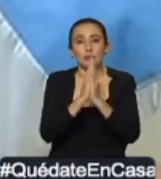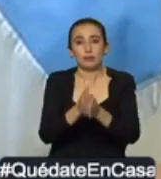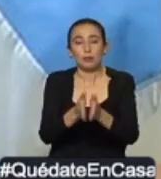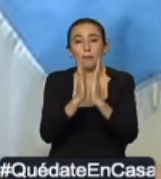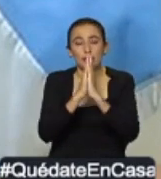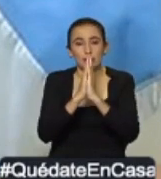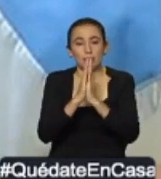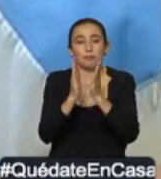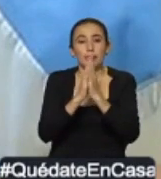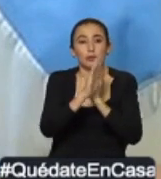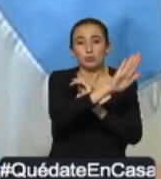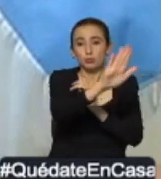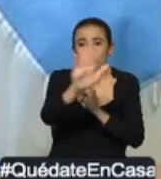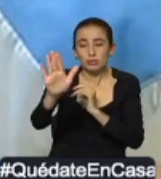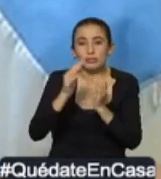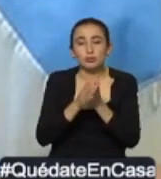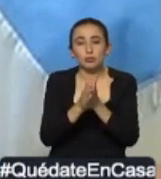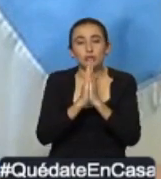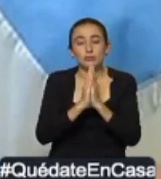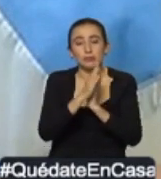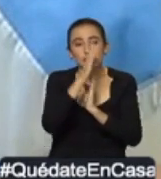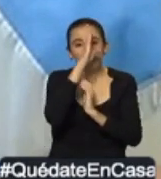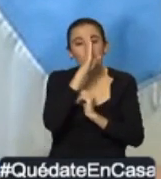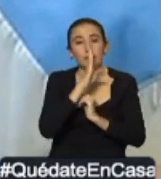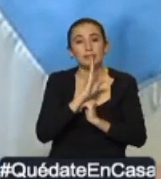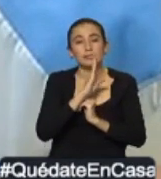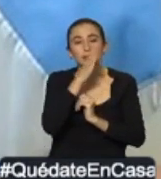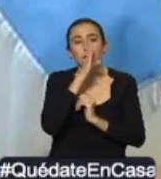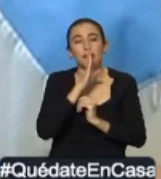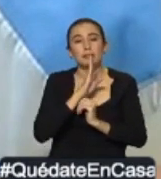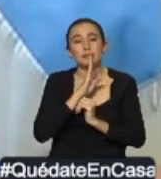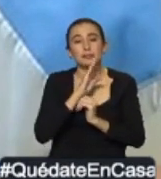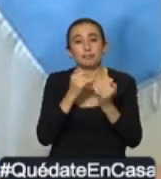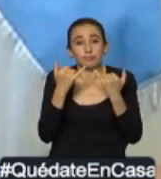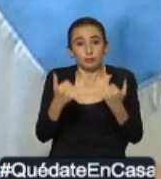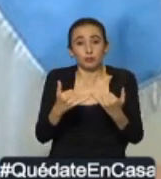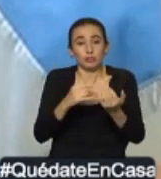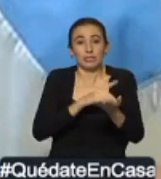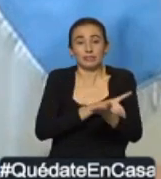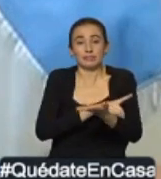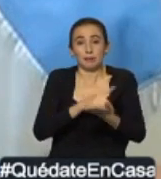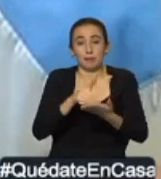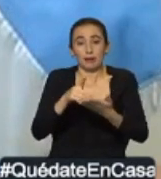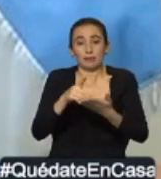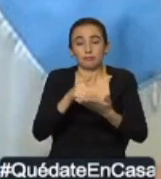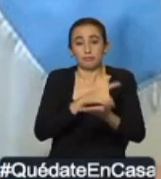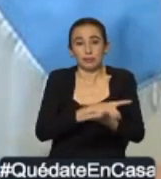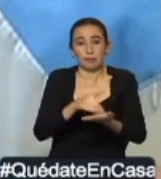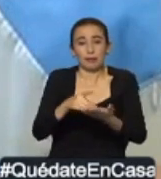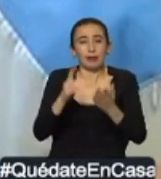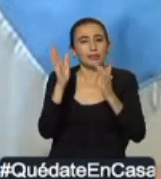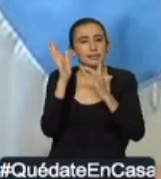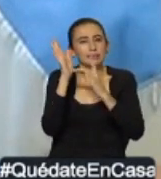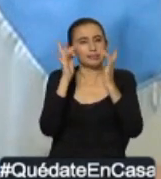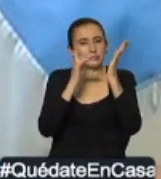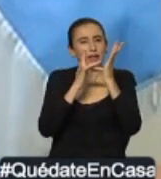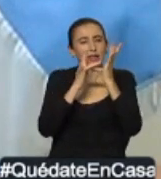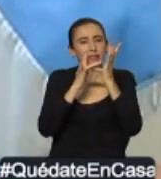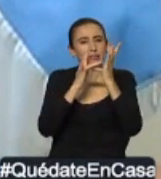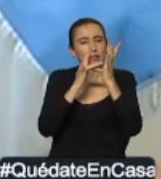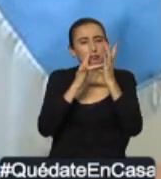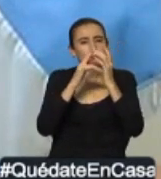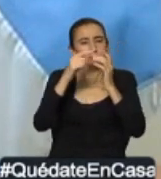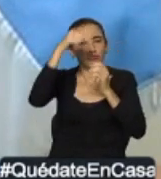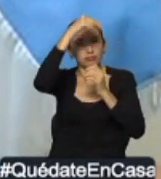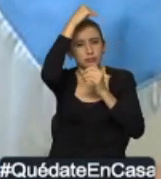que se viene la semana santa y que la semana santa debe ser un mensaje de recogimiento de reflexión en